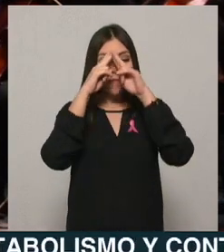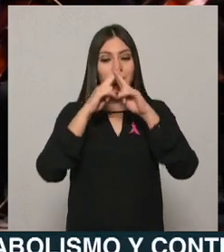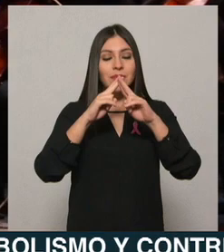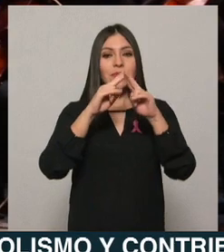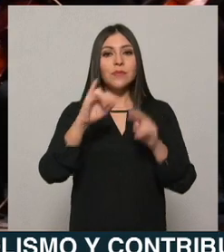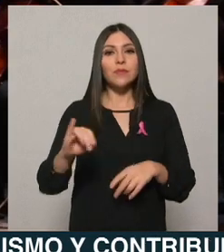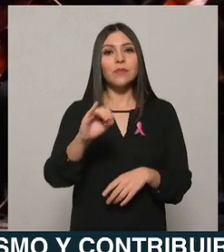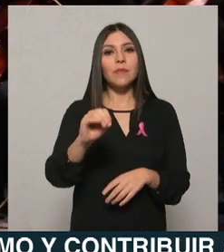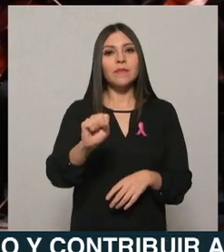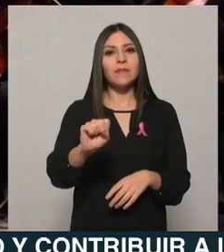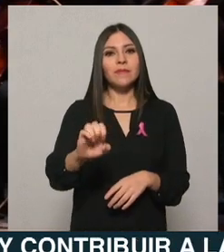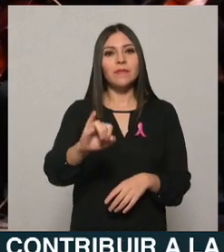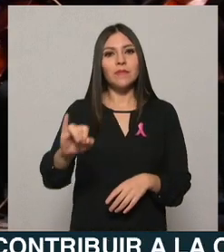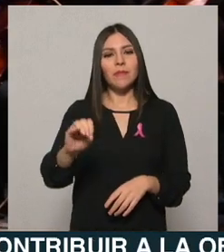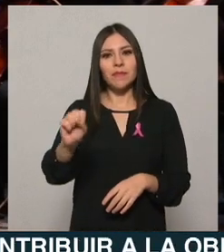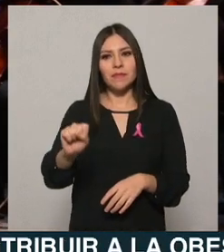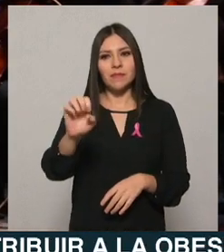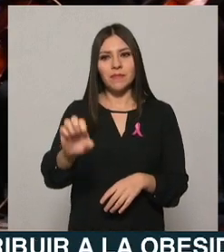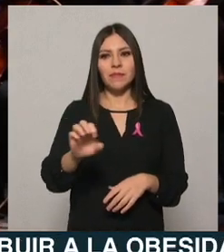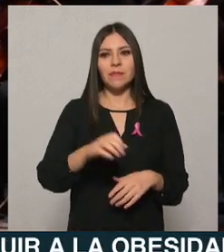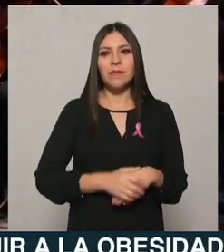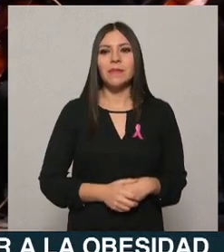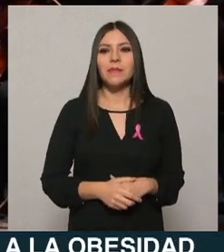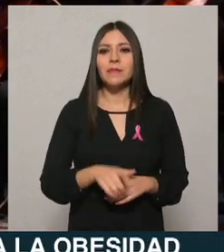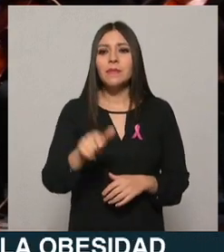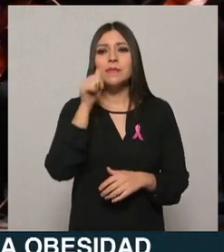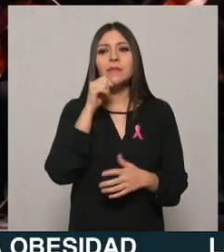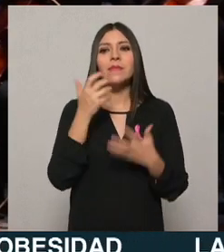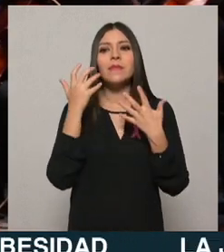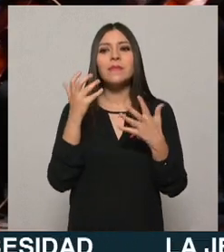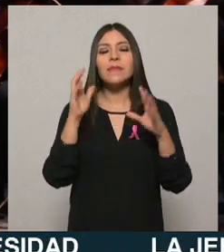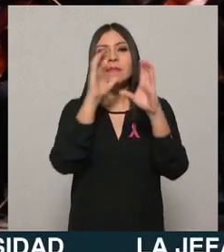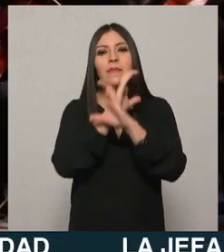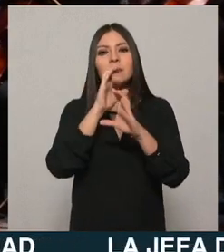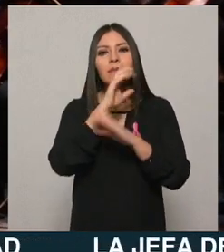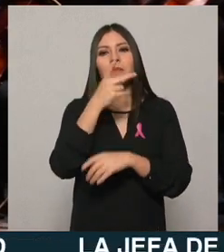deseaba cantar canciones del príncipe de la canción.